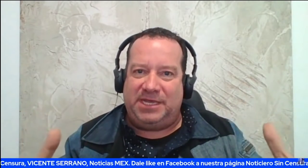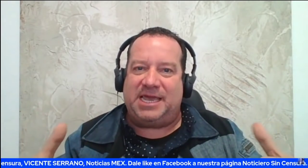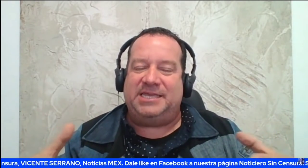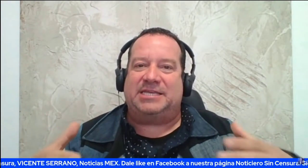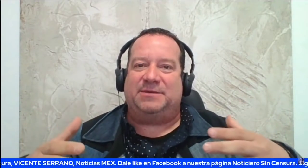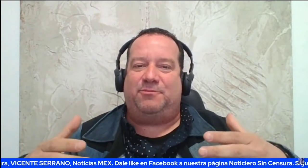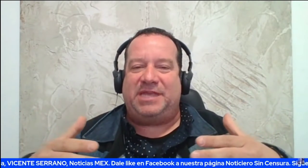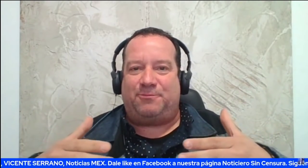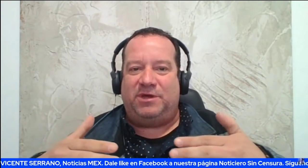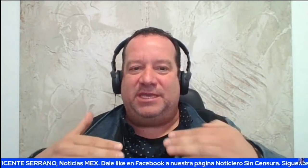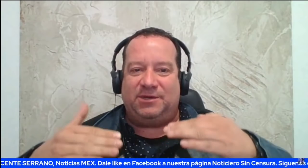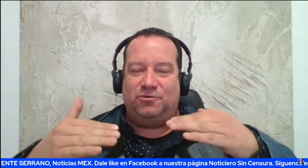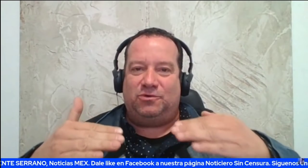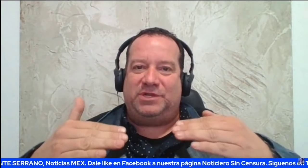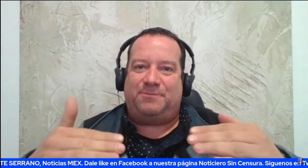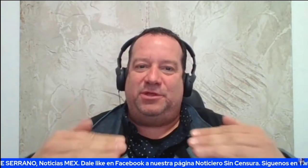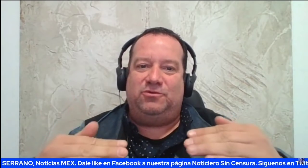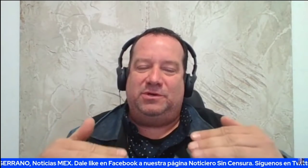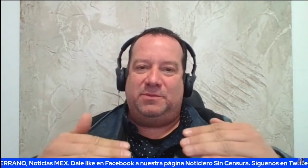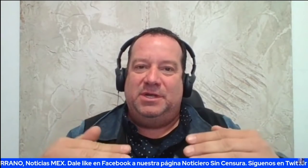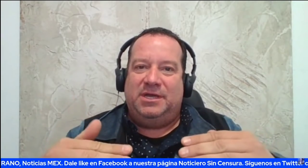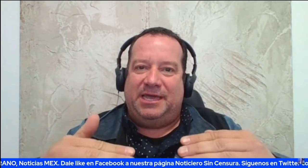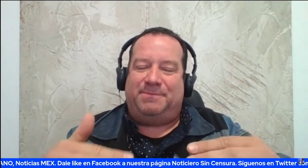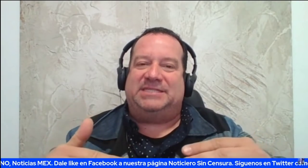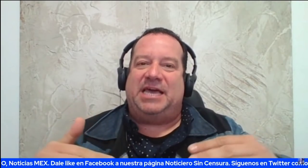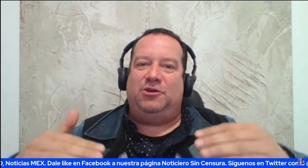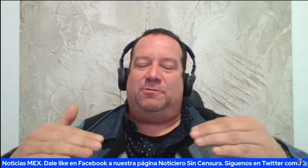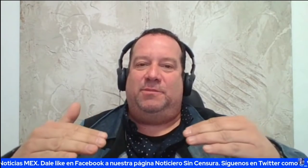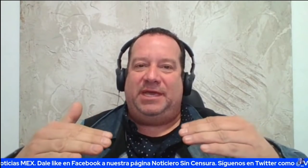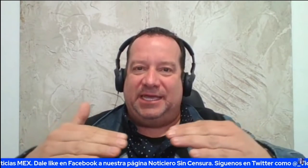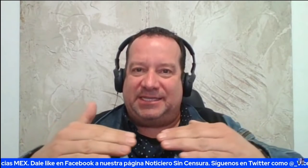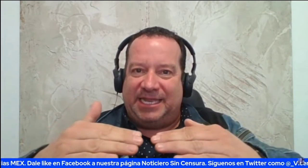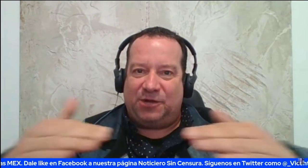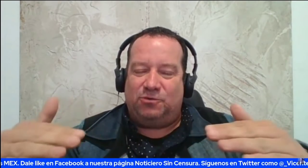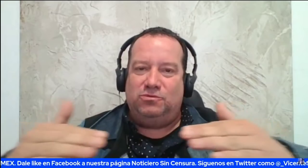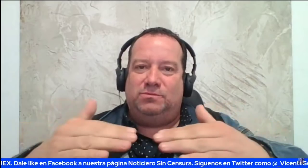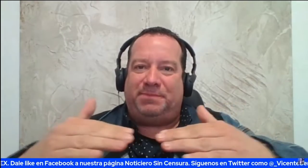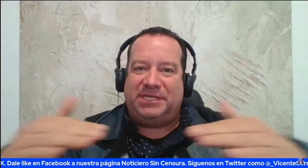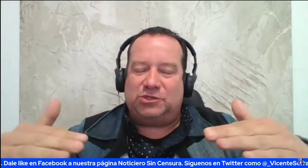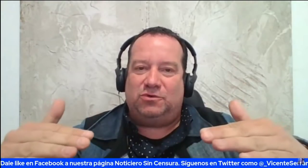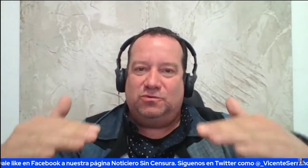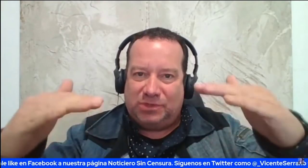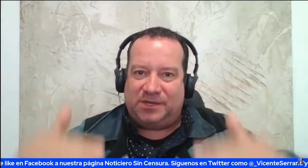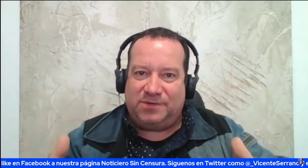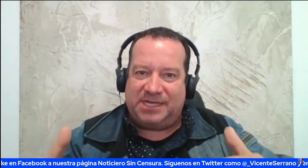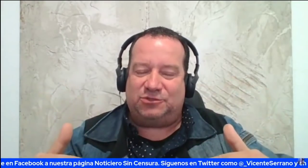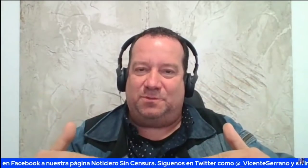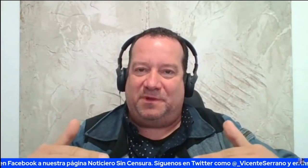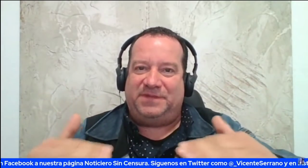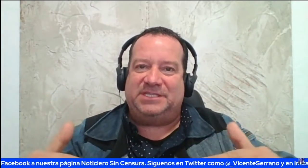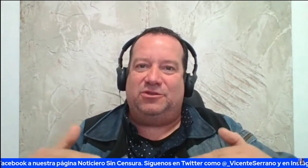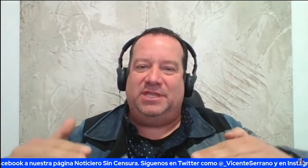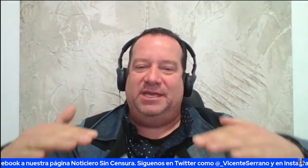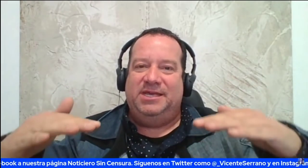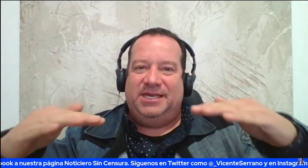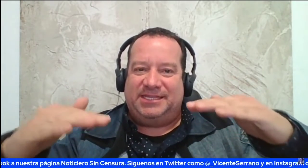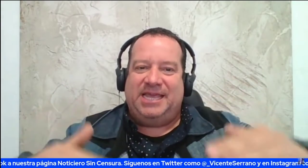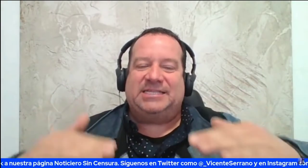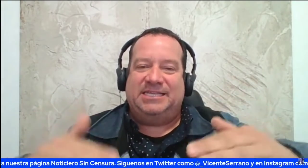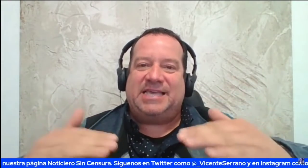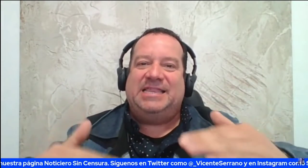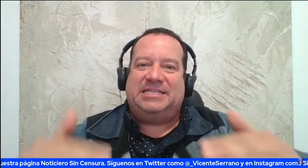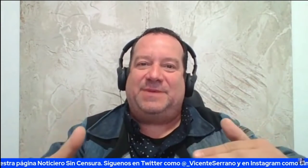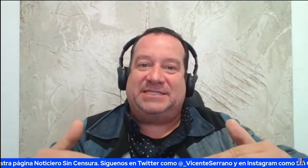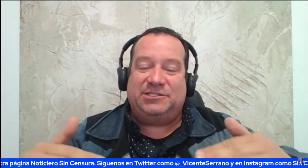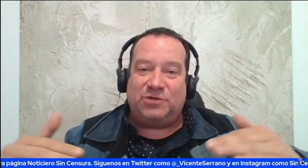la economía, ya puede un empresario tener un piso, una superficie en donde